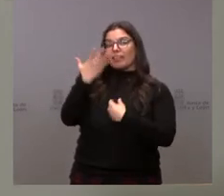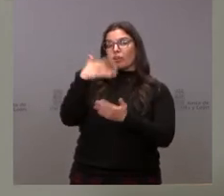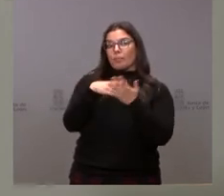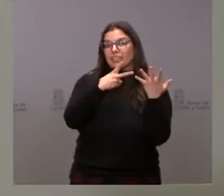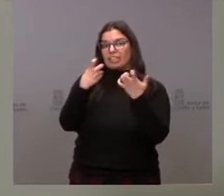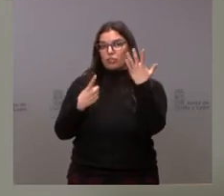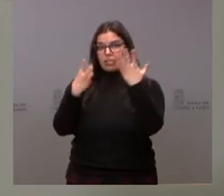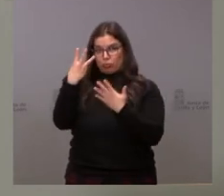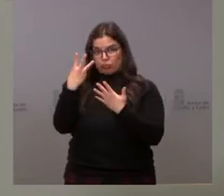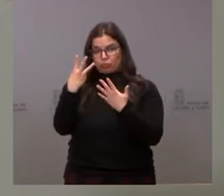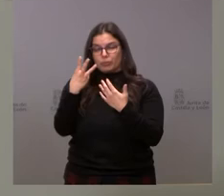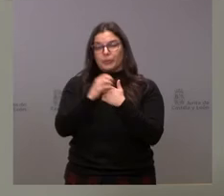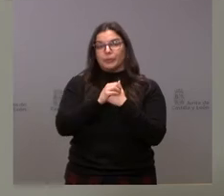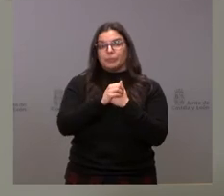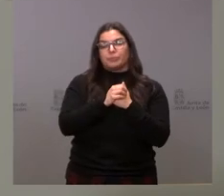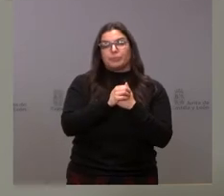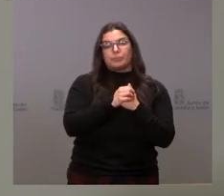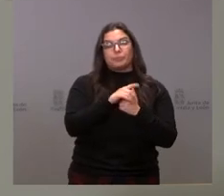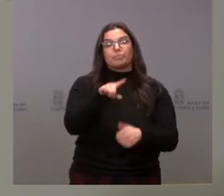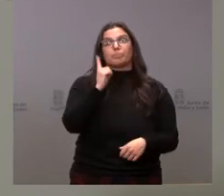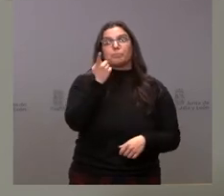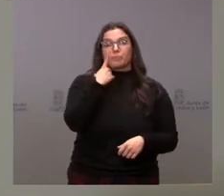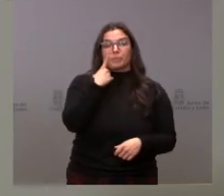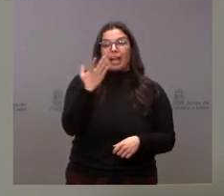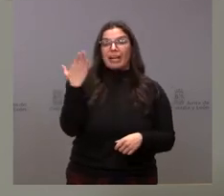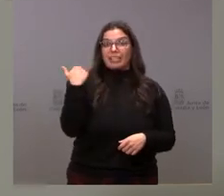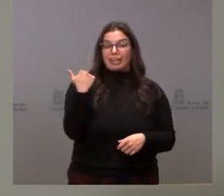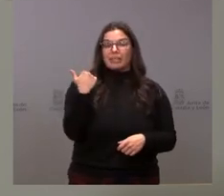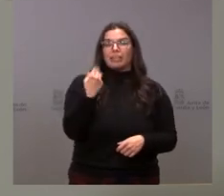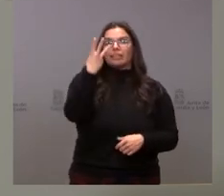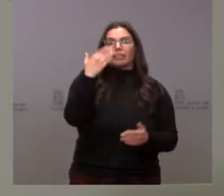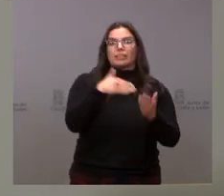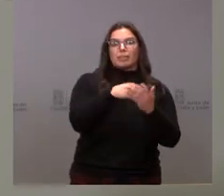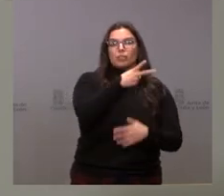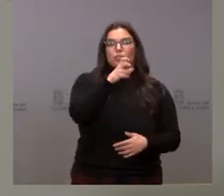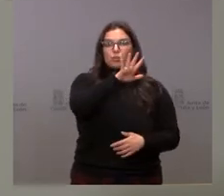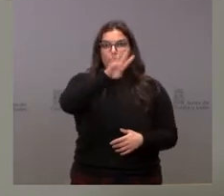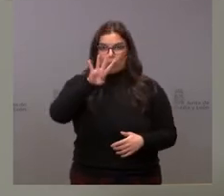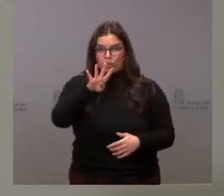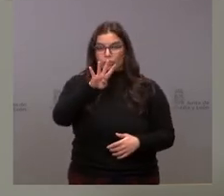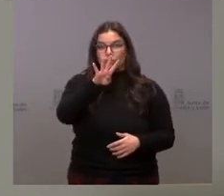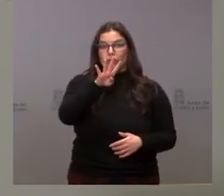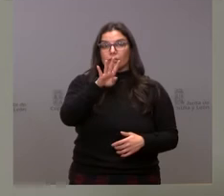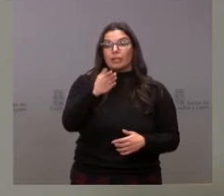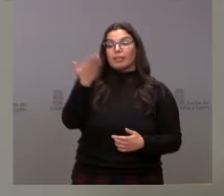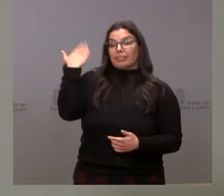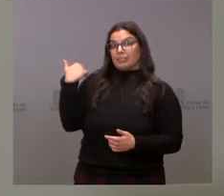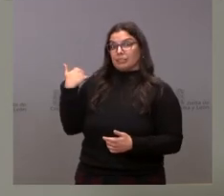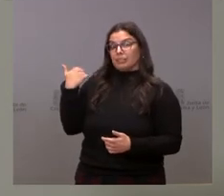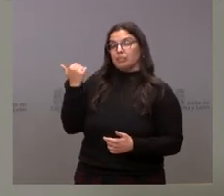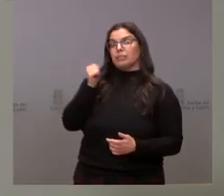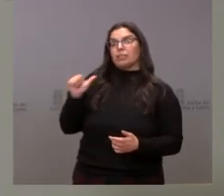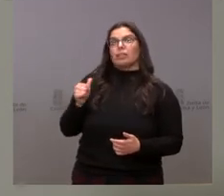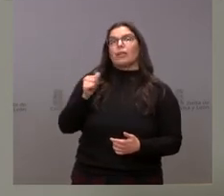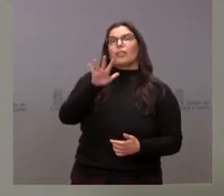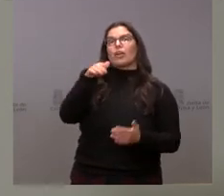5.768 los casos diagnosticados el día de ayer eran 3.254 frente a los 5.160 de hace